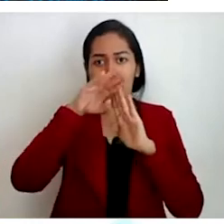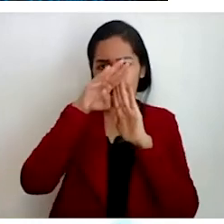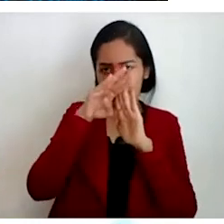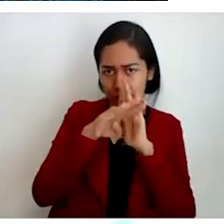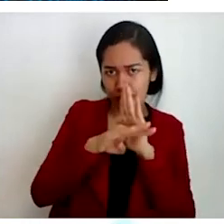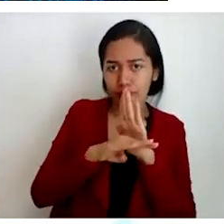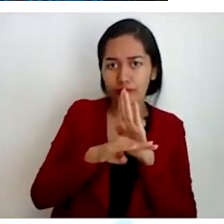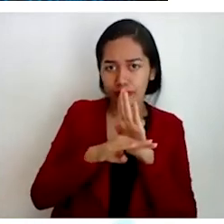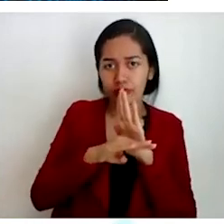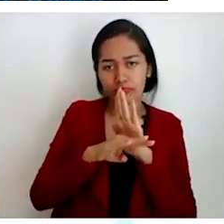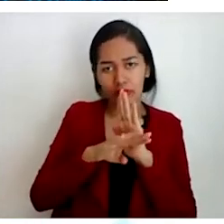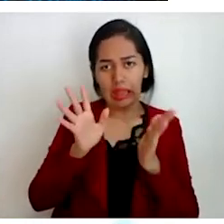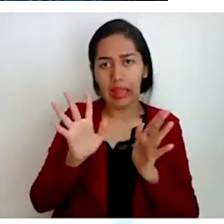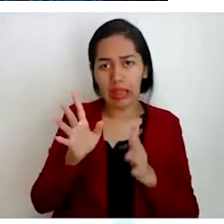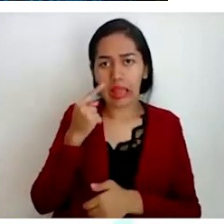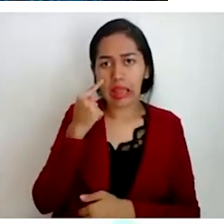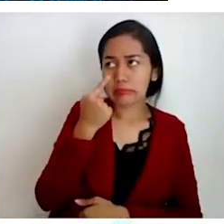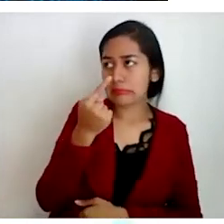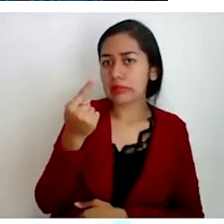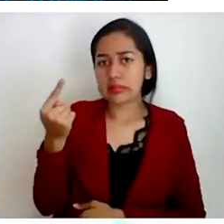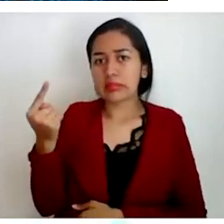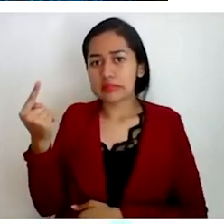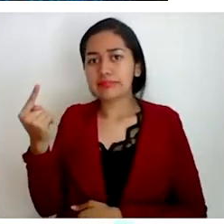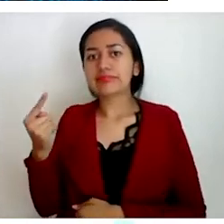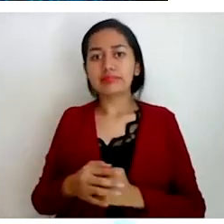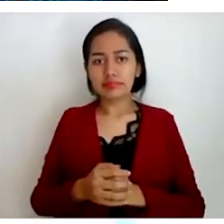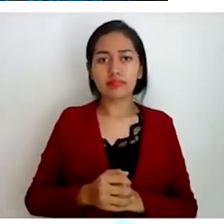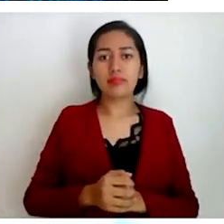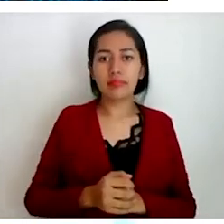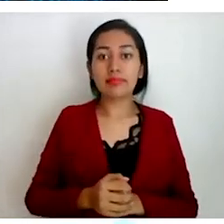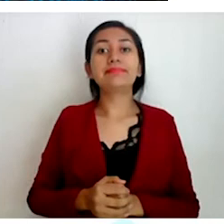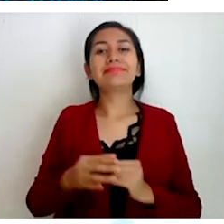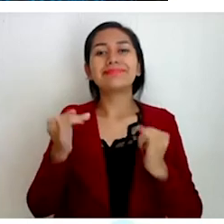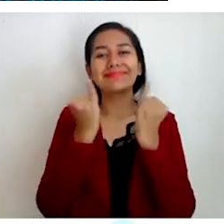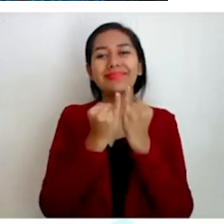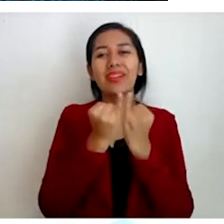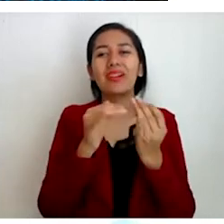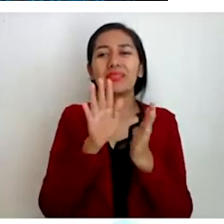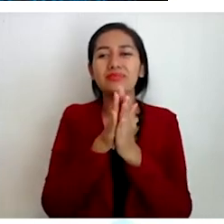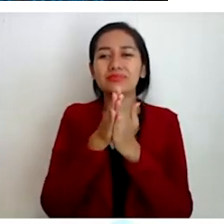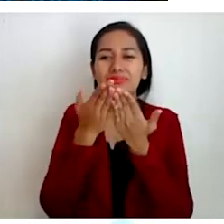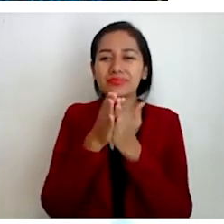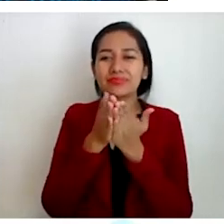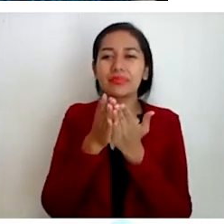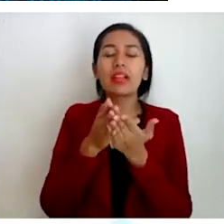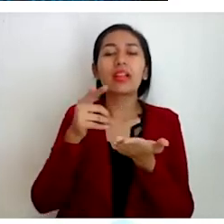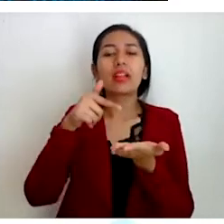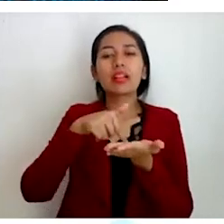una disminución. Y sobre la figura triunfante de Omega Man, pues es el viejo